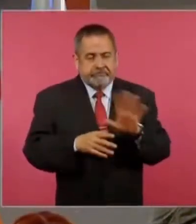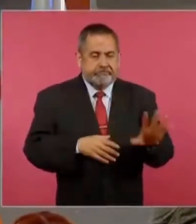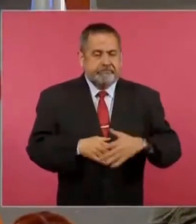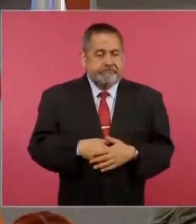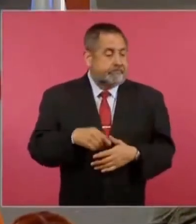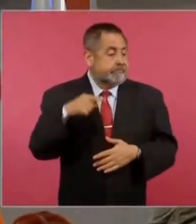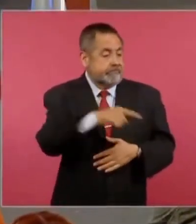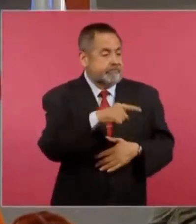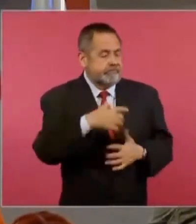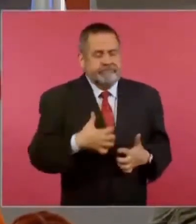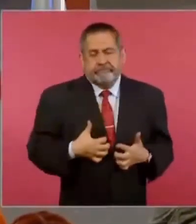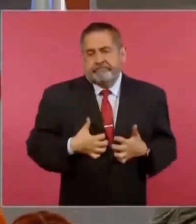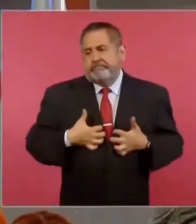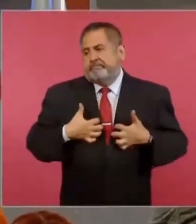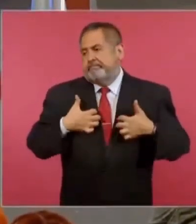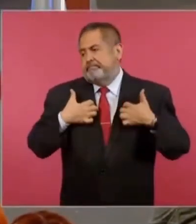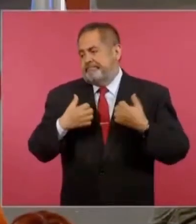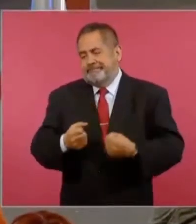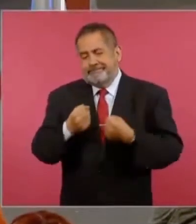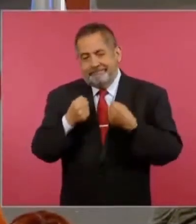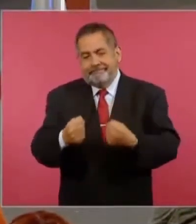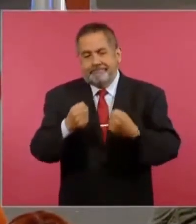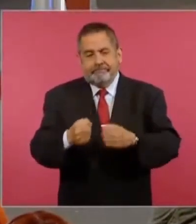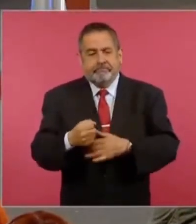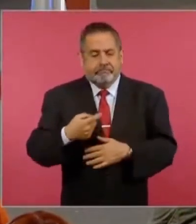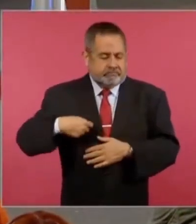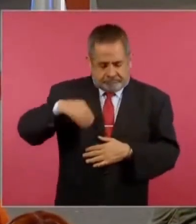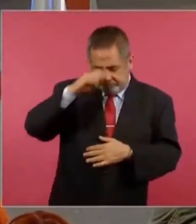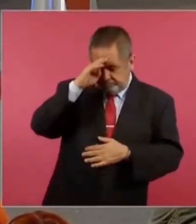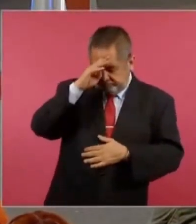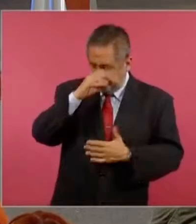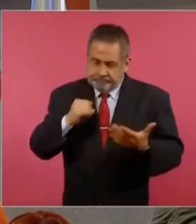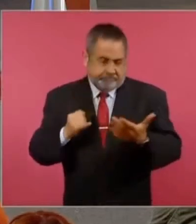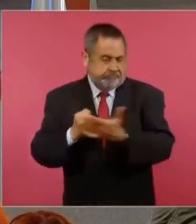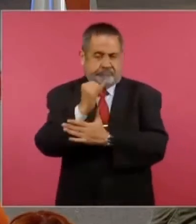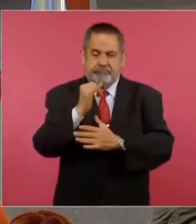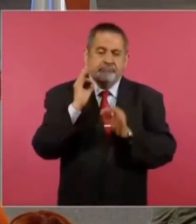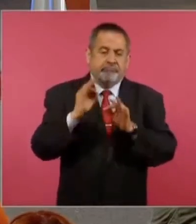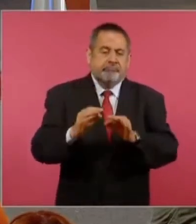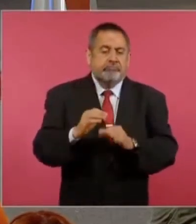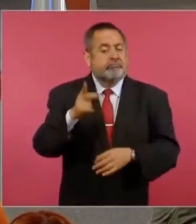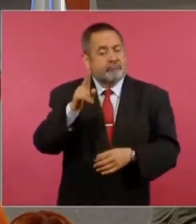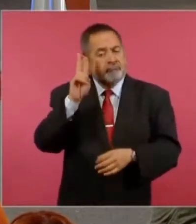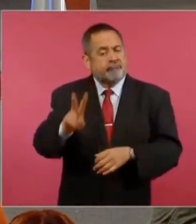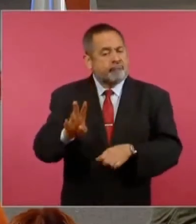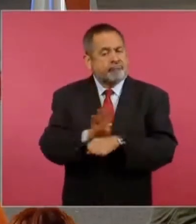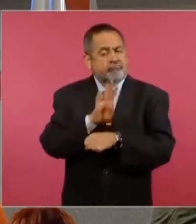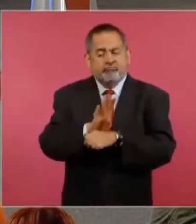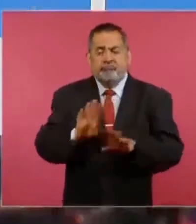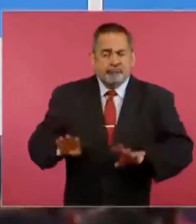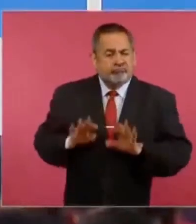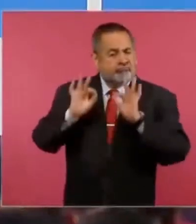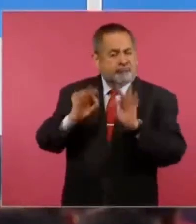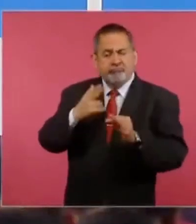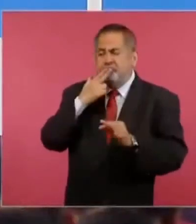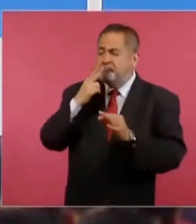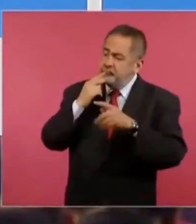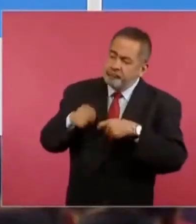muy enojados de que estemos tomando esta decisión, pero es en beneficio de